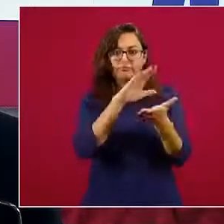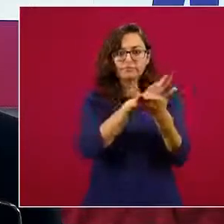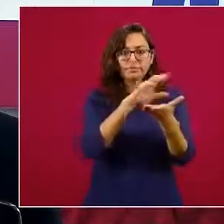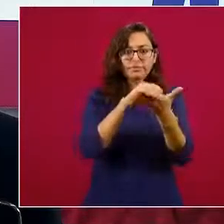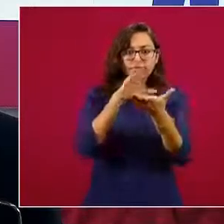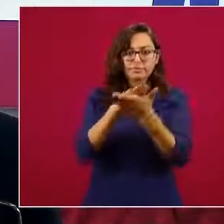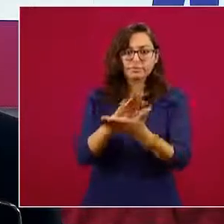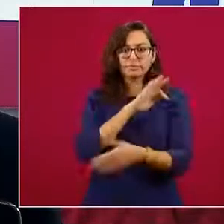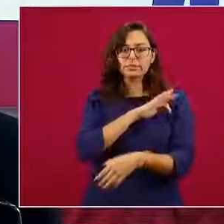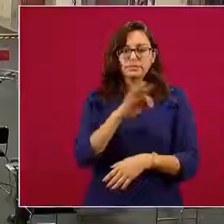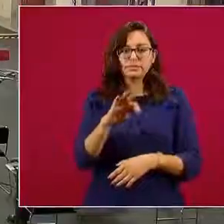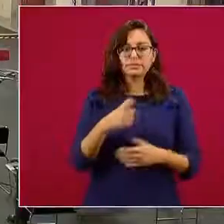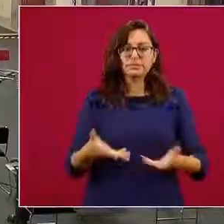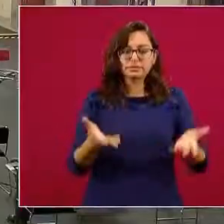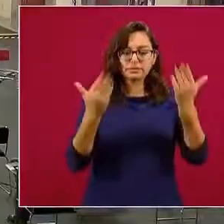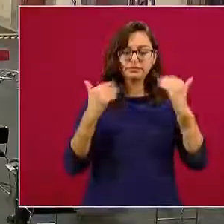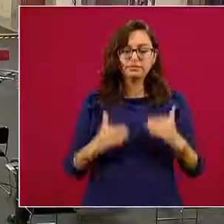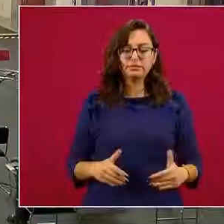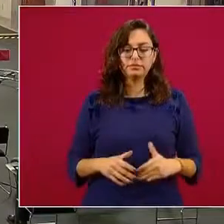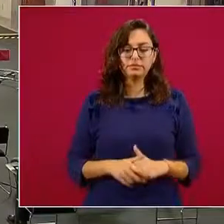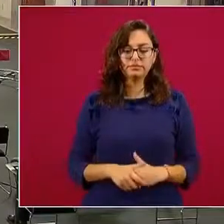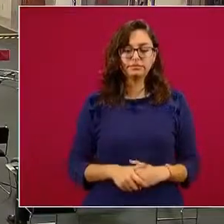negocios. La siguiente, por favor.